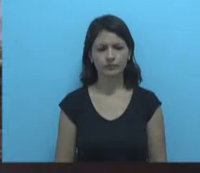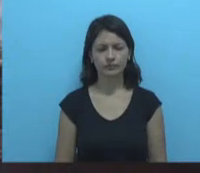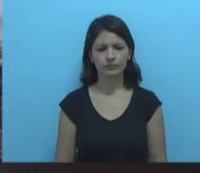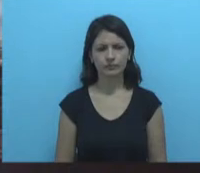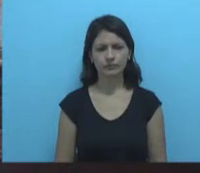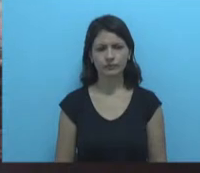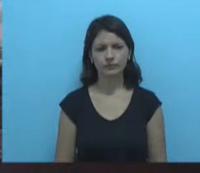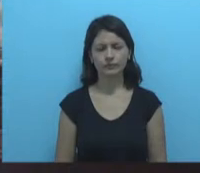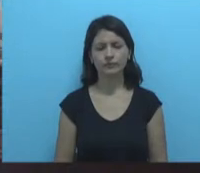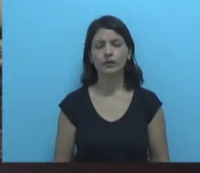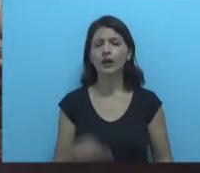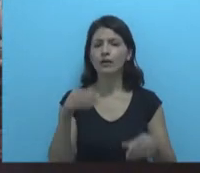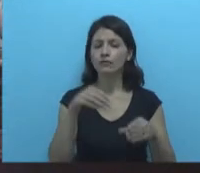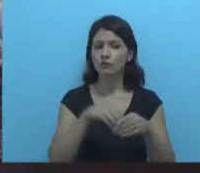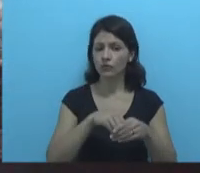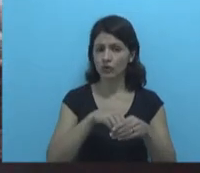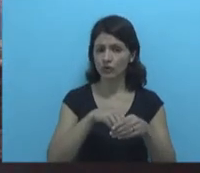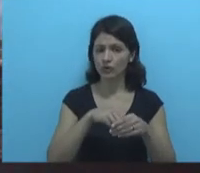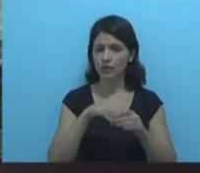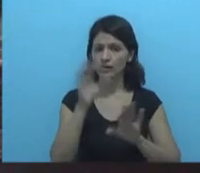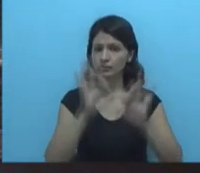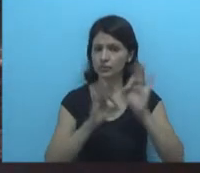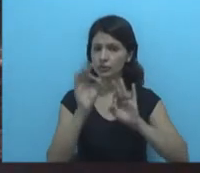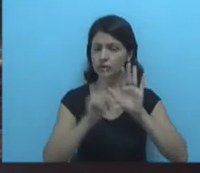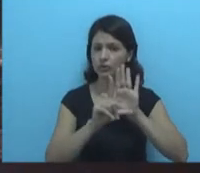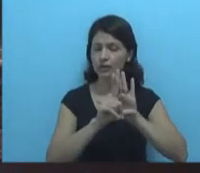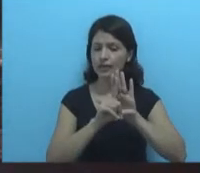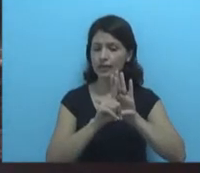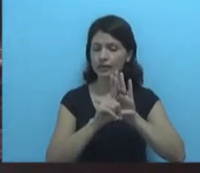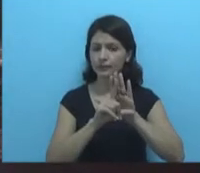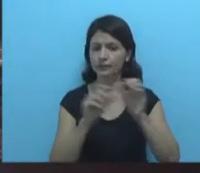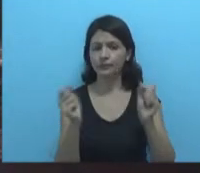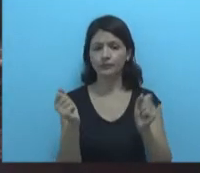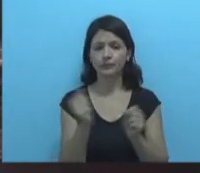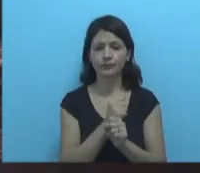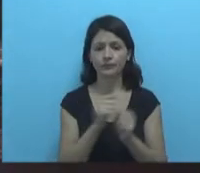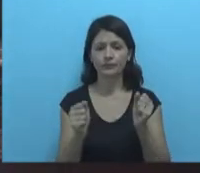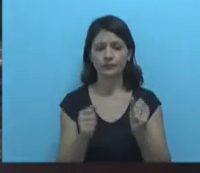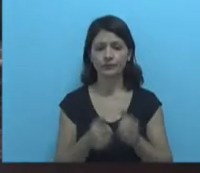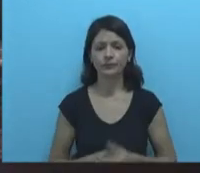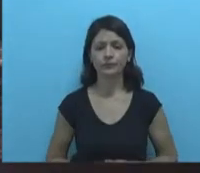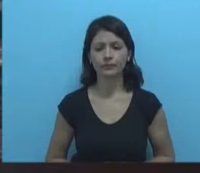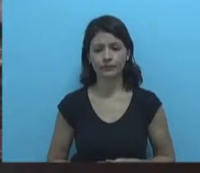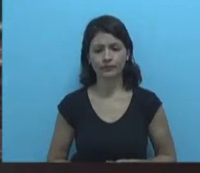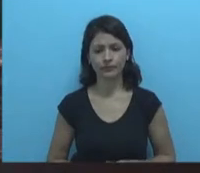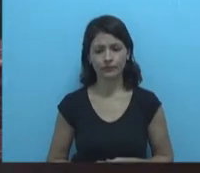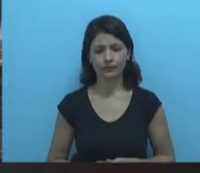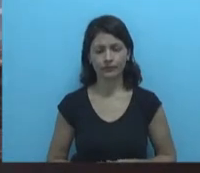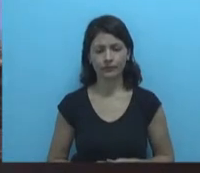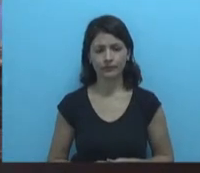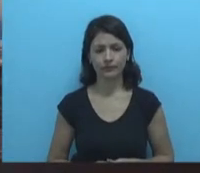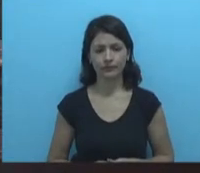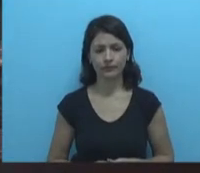Aprobado. A consideración en general el proyecto de ley.